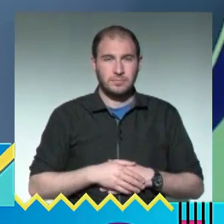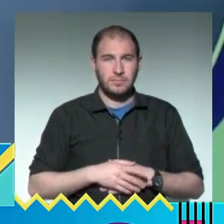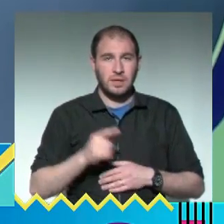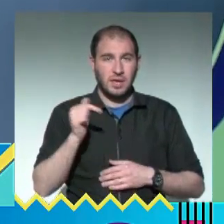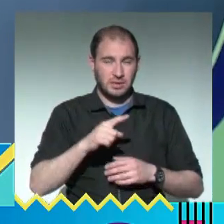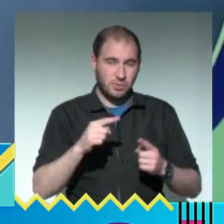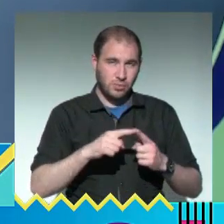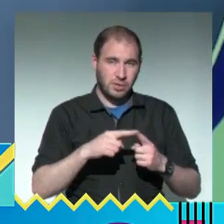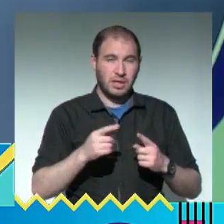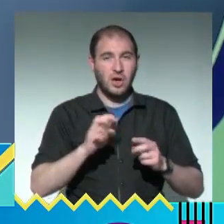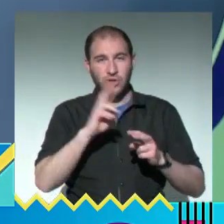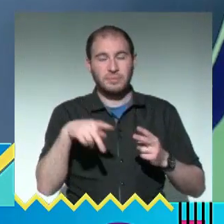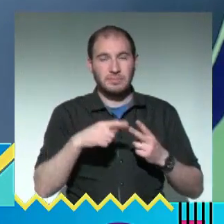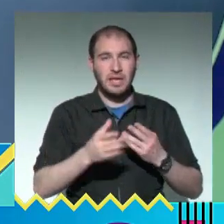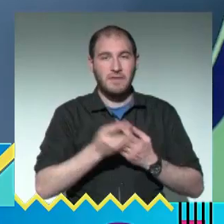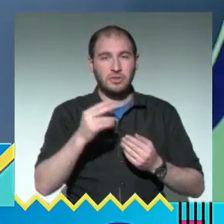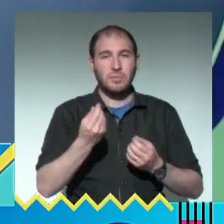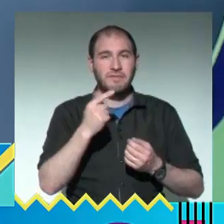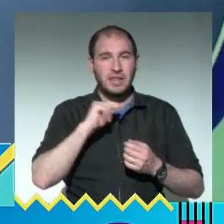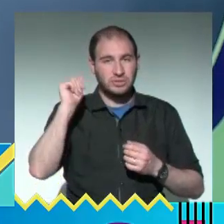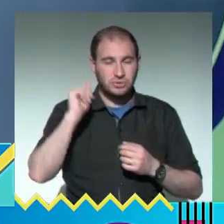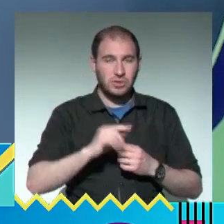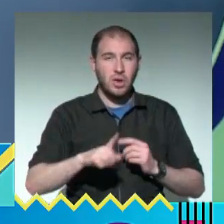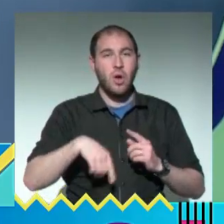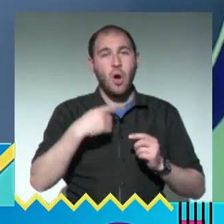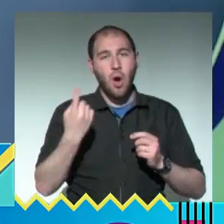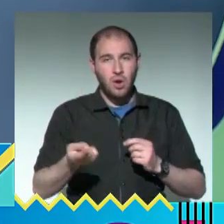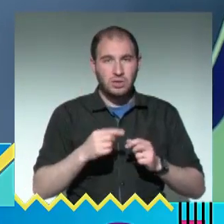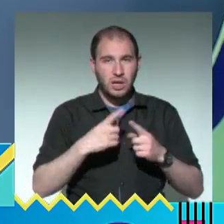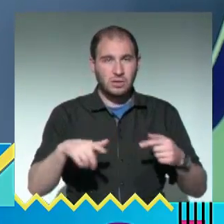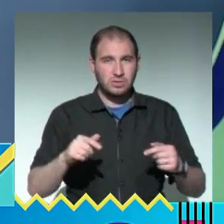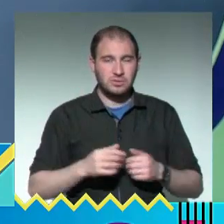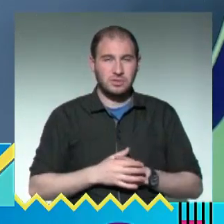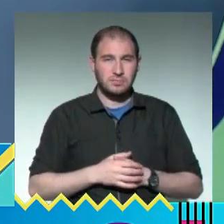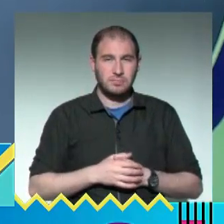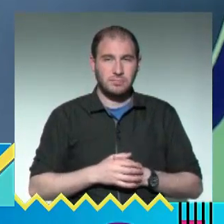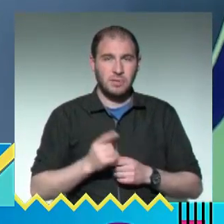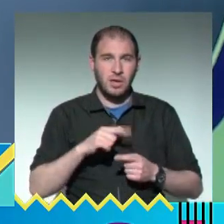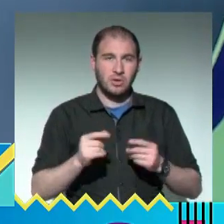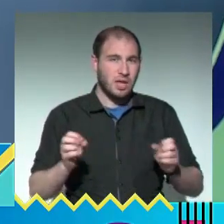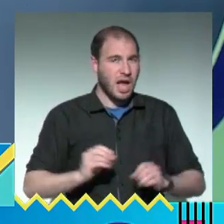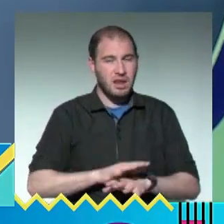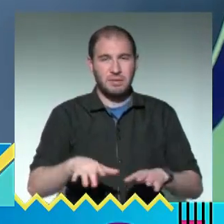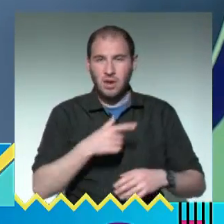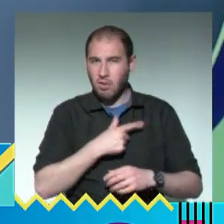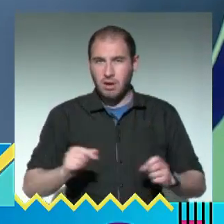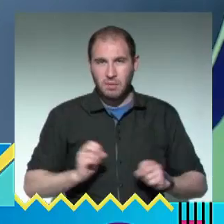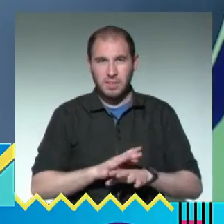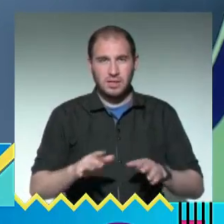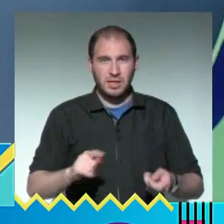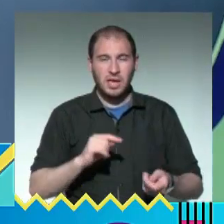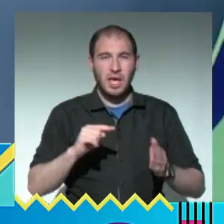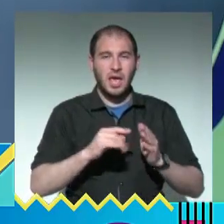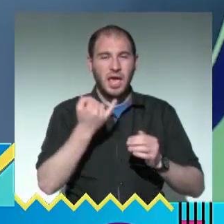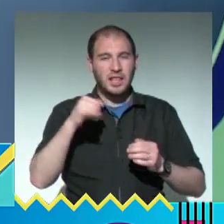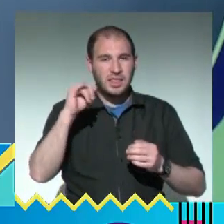Esa fue una. Aparece otro tema del ajuste por inflación también. Fue otra de las cosas que se tiró para atrás el gobierno. Se cambia el